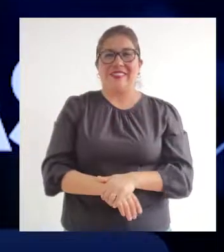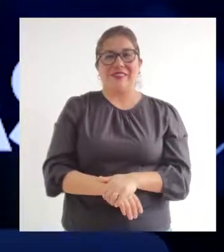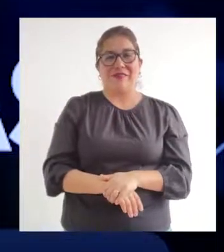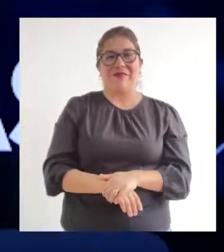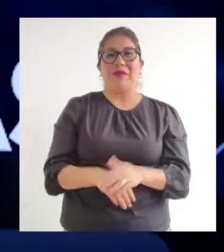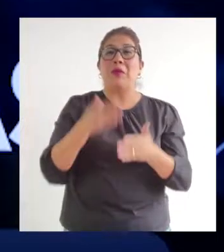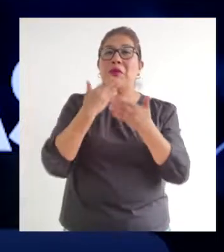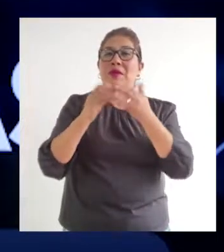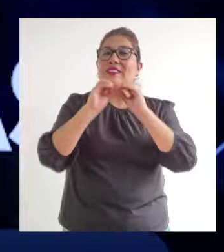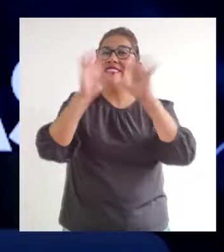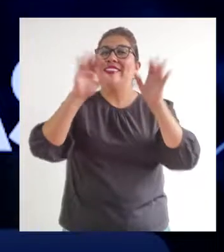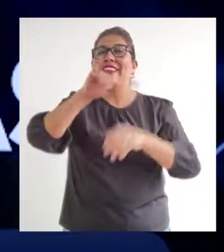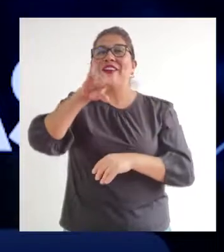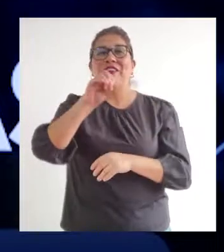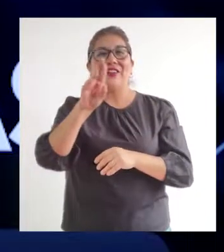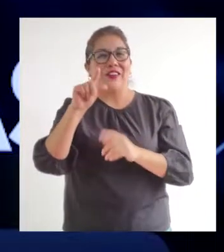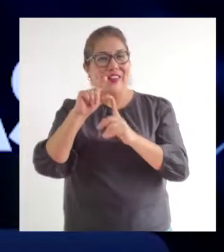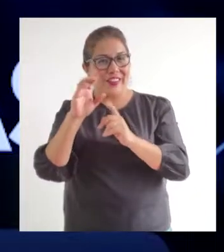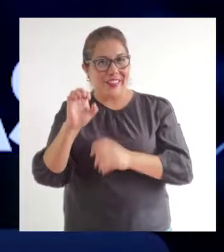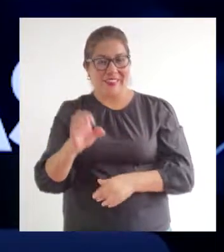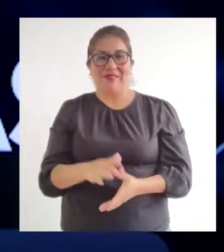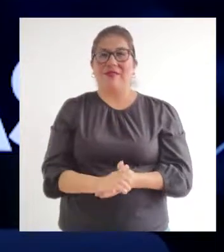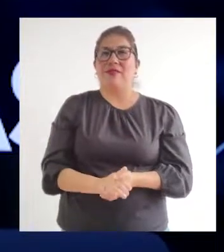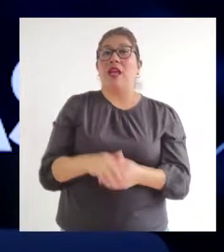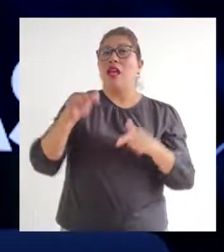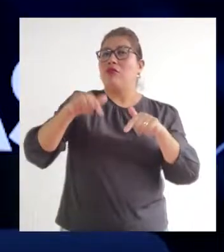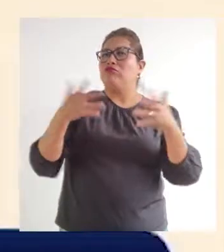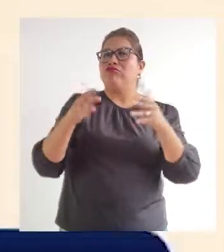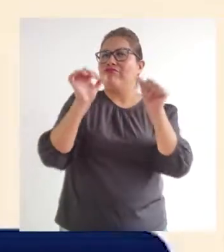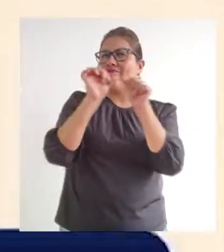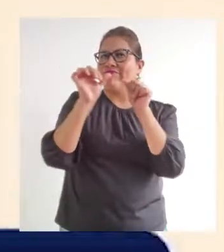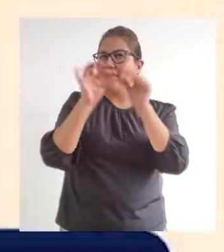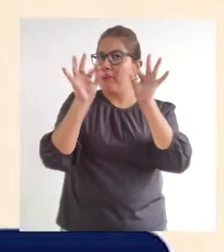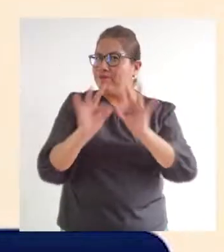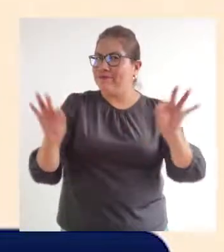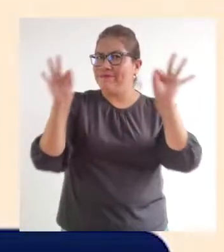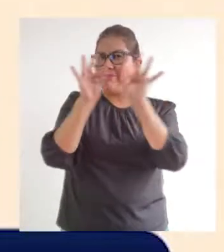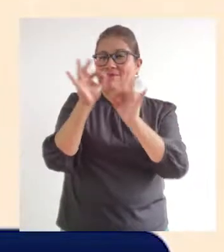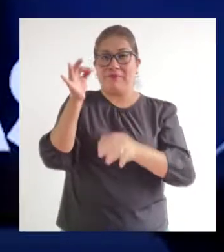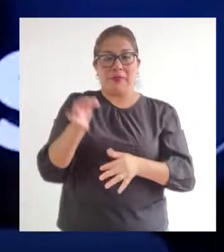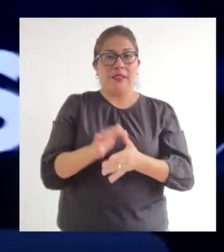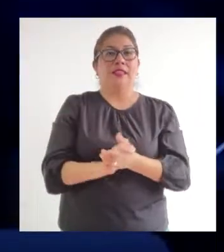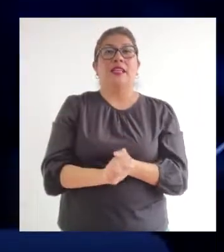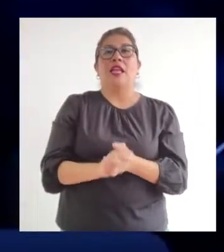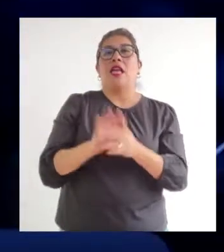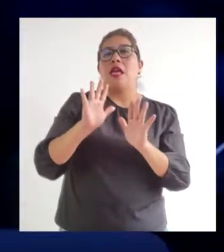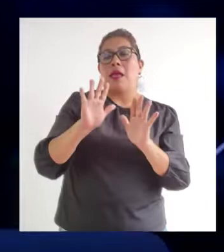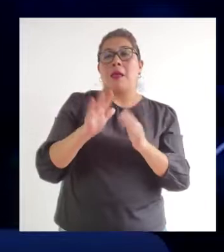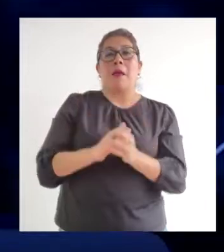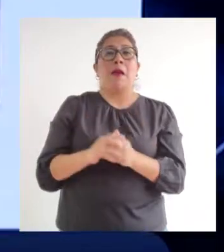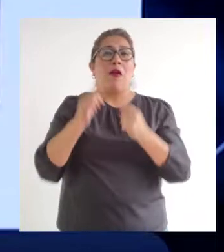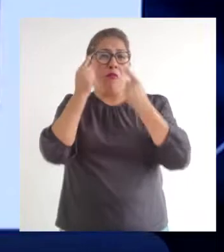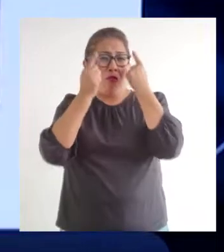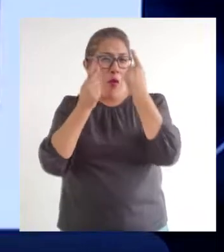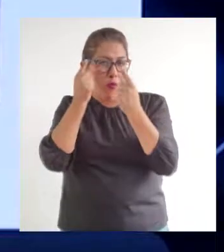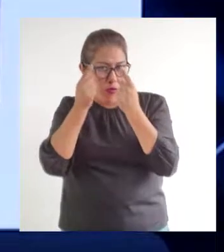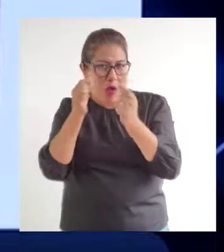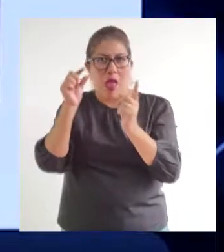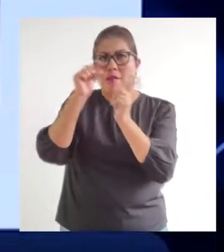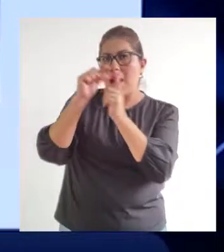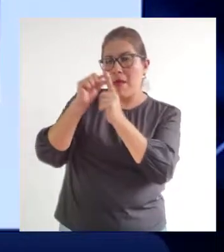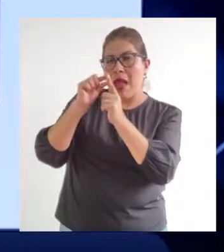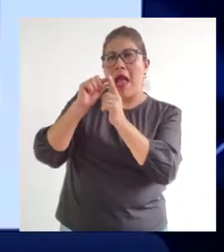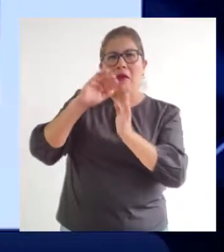días. Muy buenos días, Jorge. Muy buenos días, Giovanna. Es una fecha importante, pero más allá de la reflexión y de